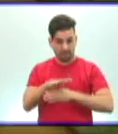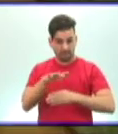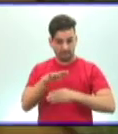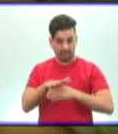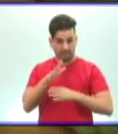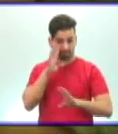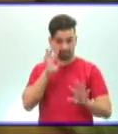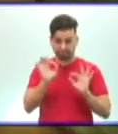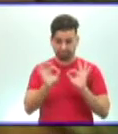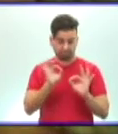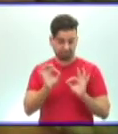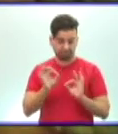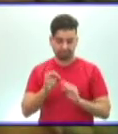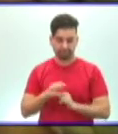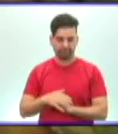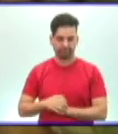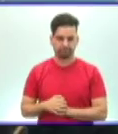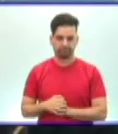otros factores.